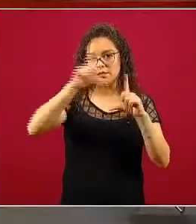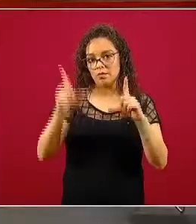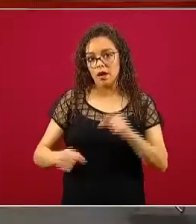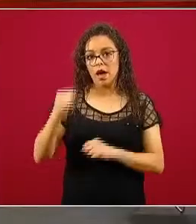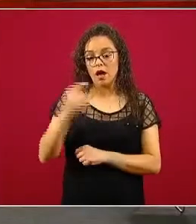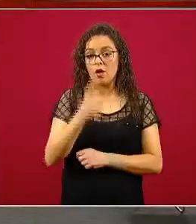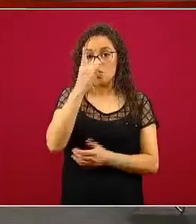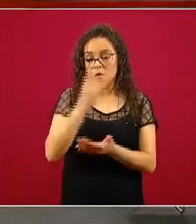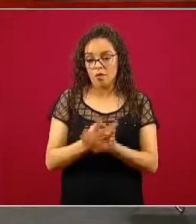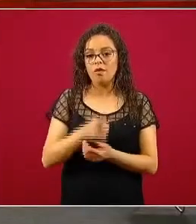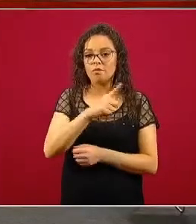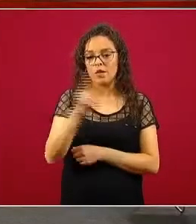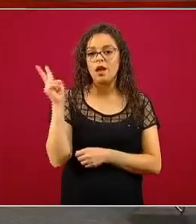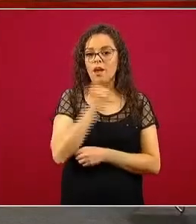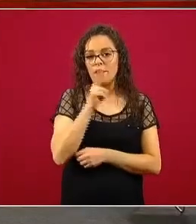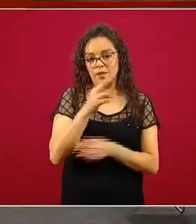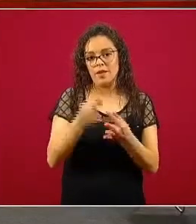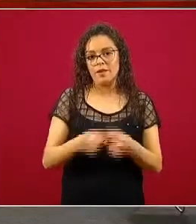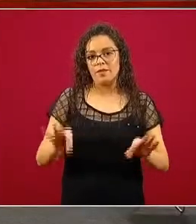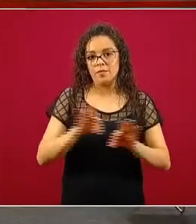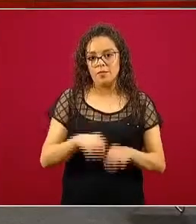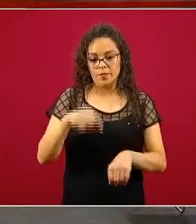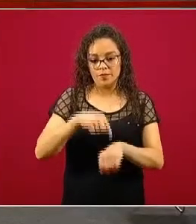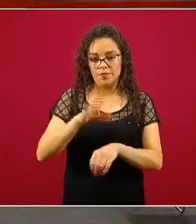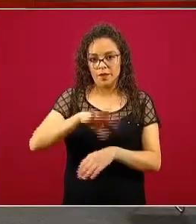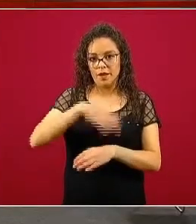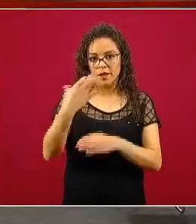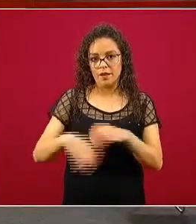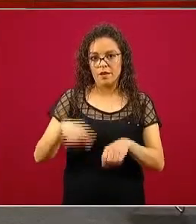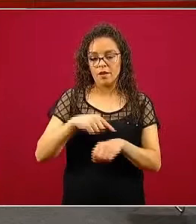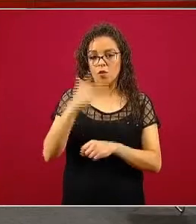gracias. Aquí terminamos, son las 20:01